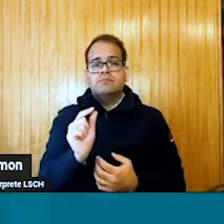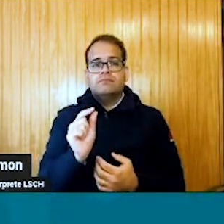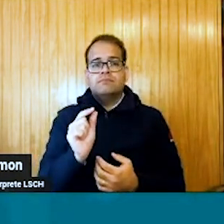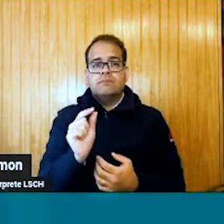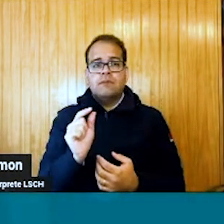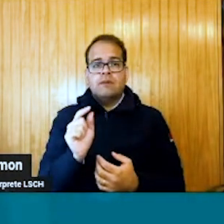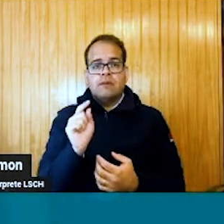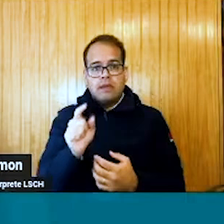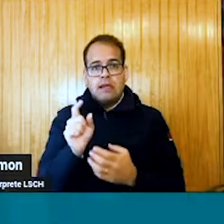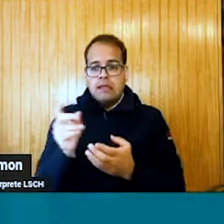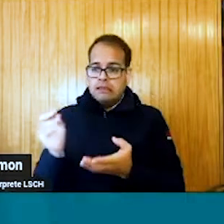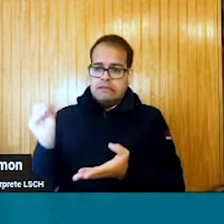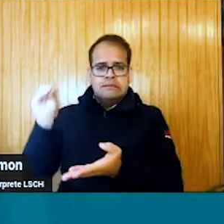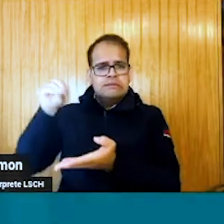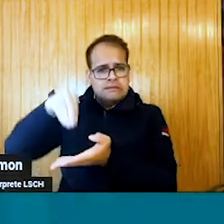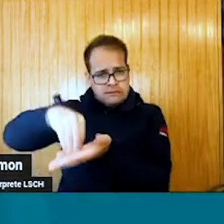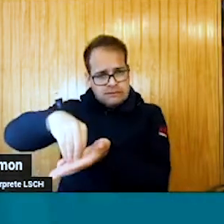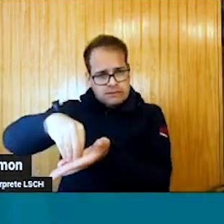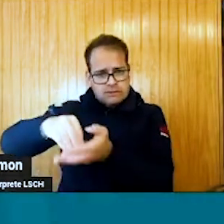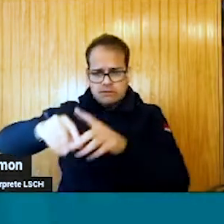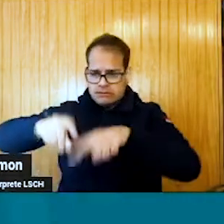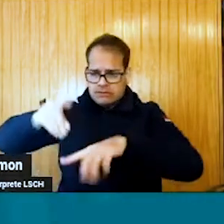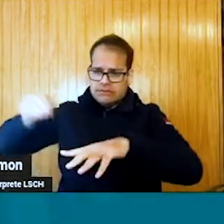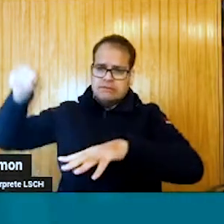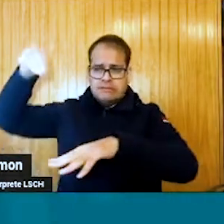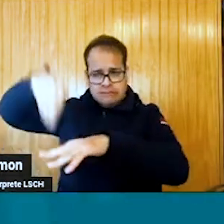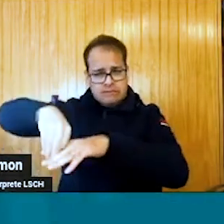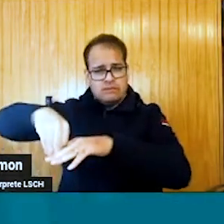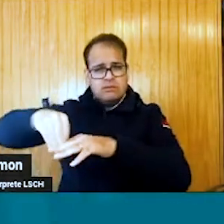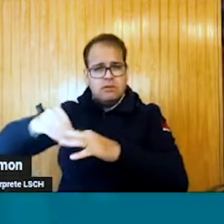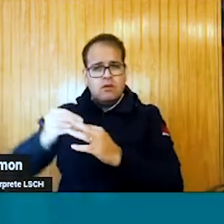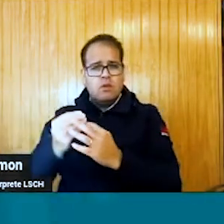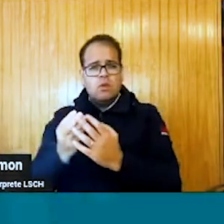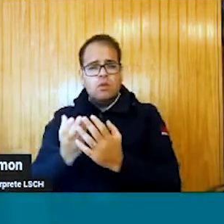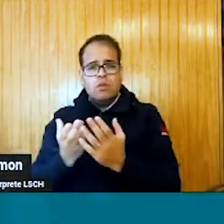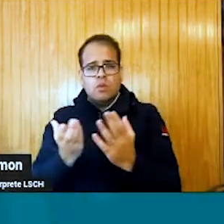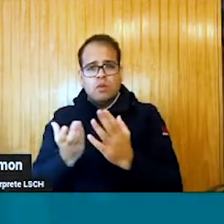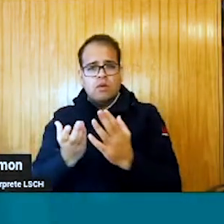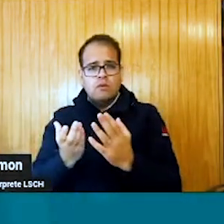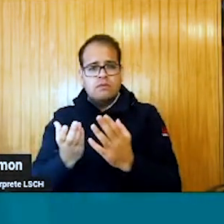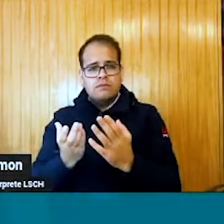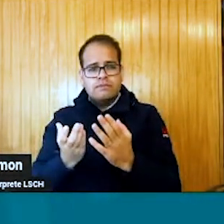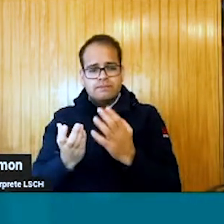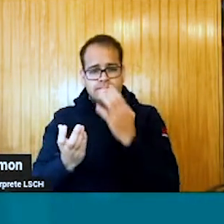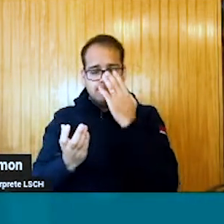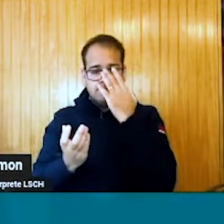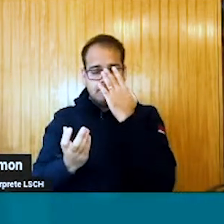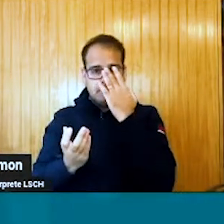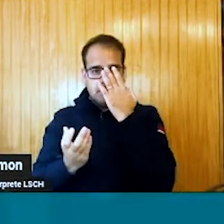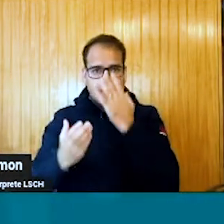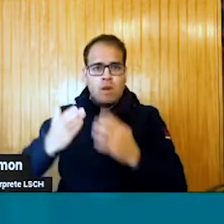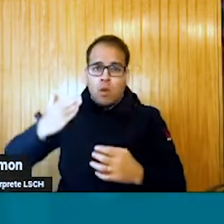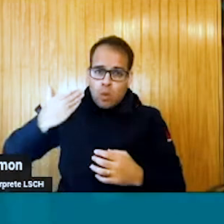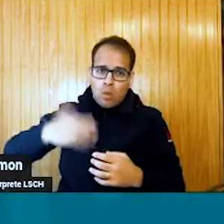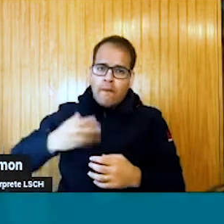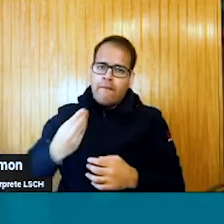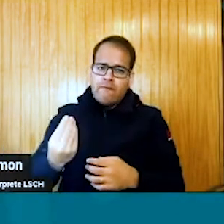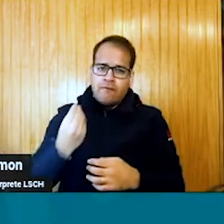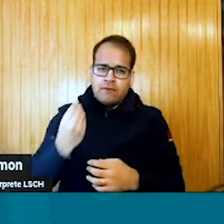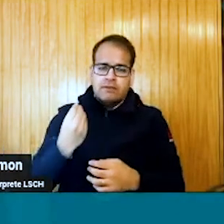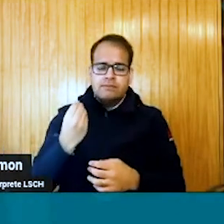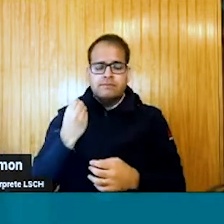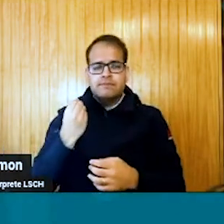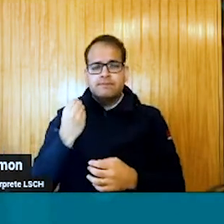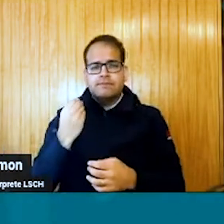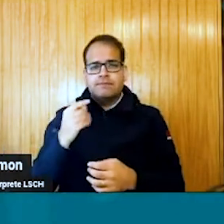para instalar las máquinas de control de la todos estos equipos de mitigación, es súper bueno contar